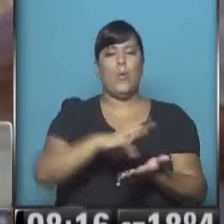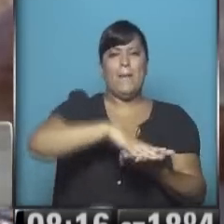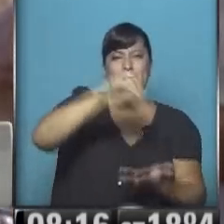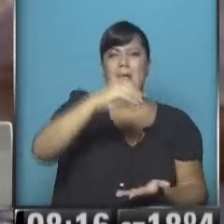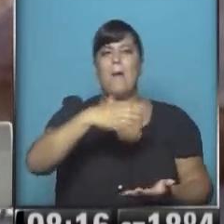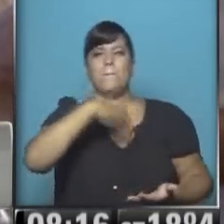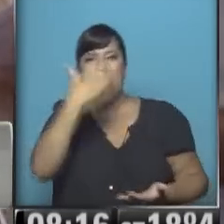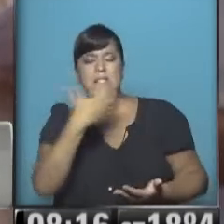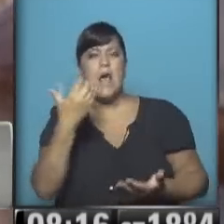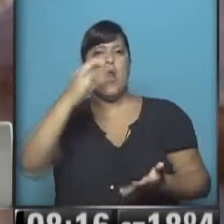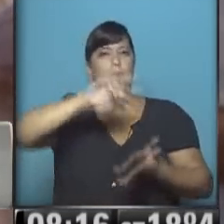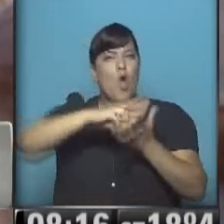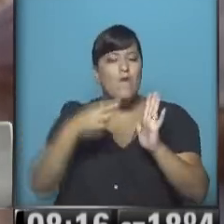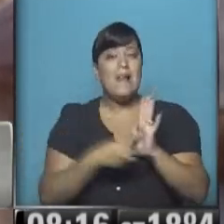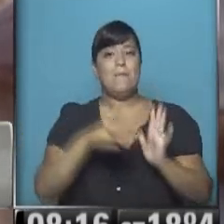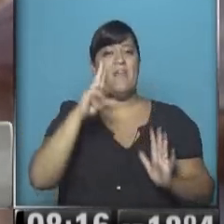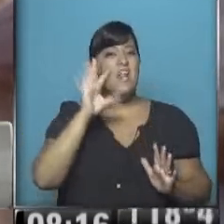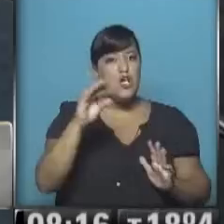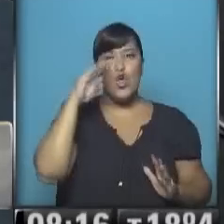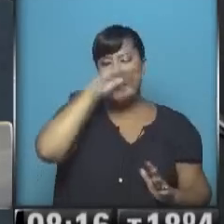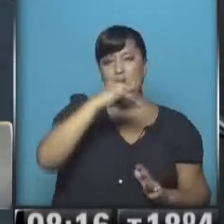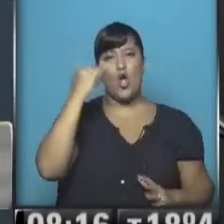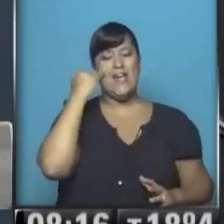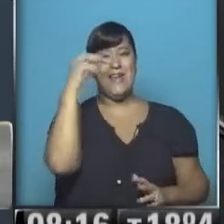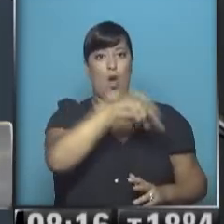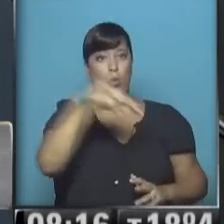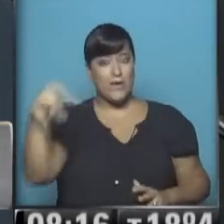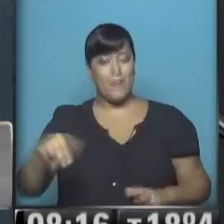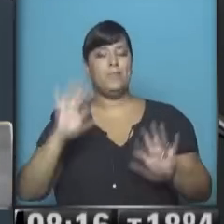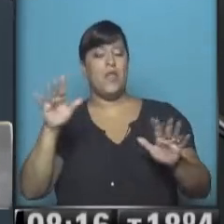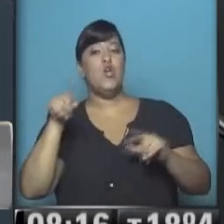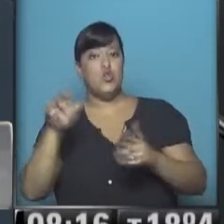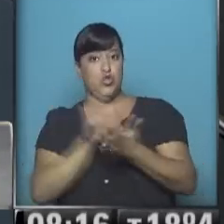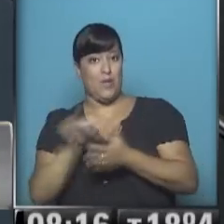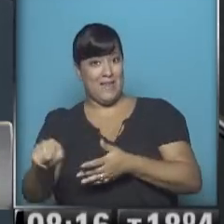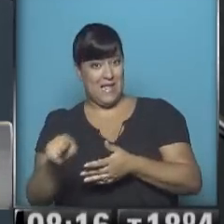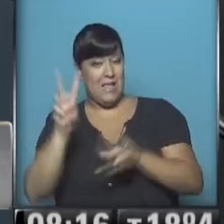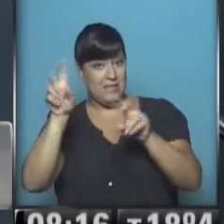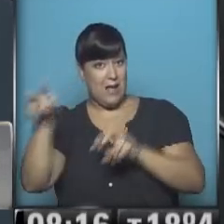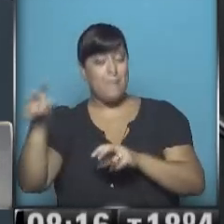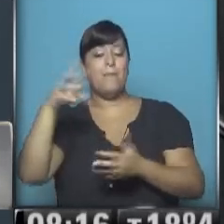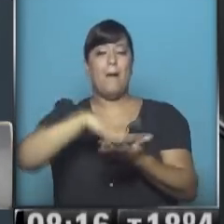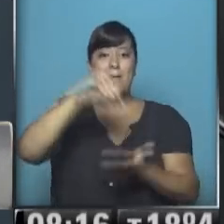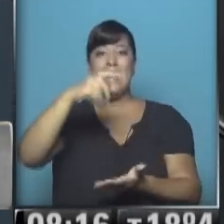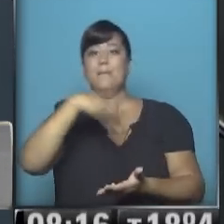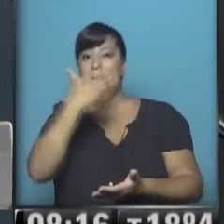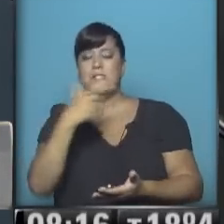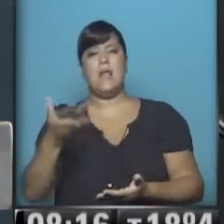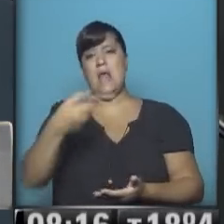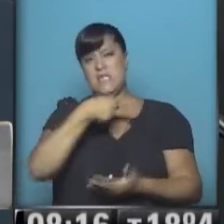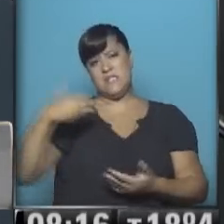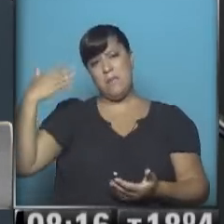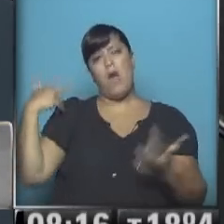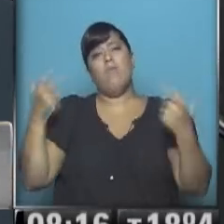problemática que está pasando hoy rí negro enquen respecto a peras y manzanas hemos mantenido reuniones eh durante toda esta